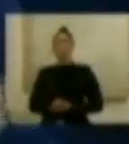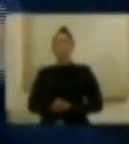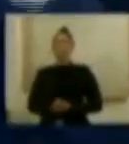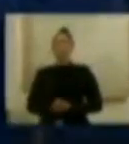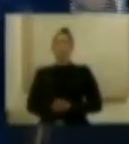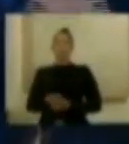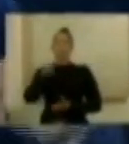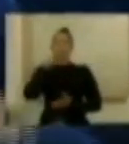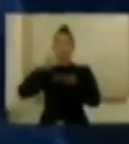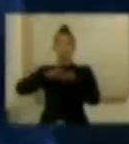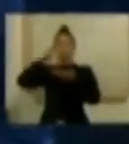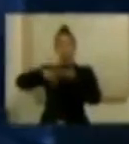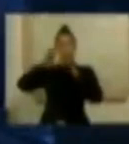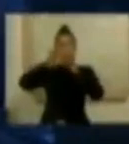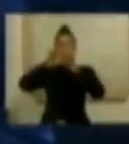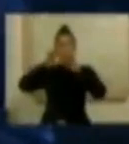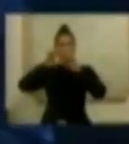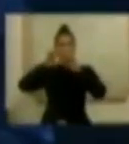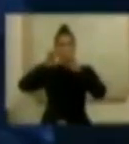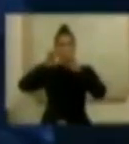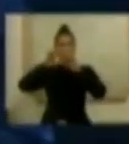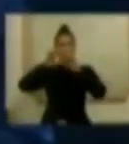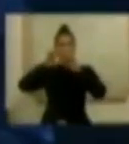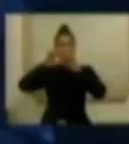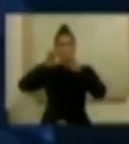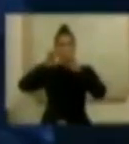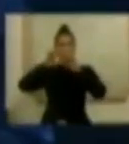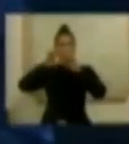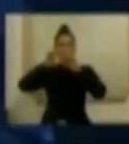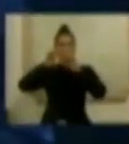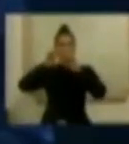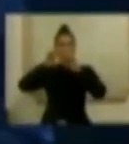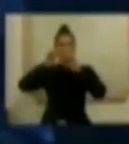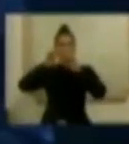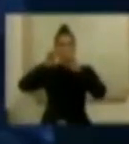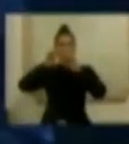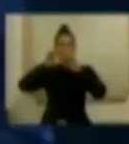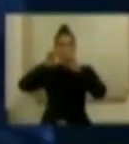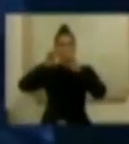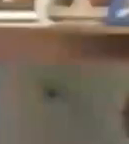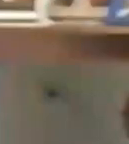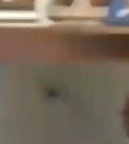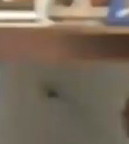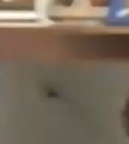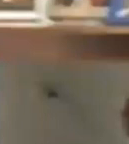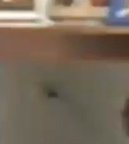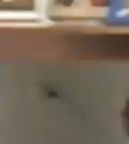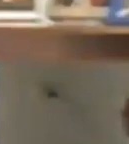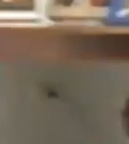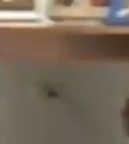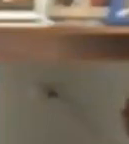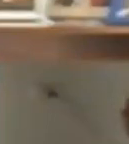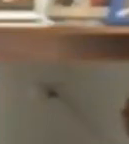rompan con las aglomeraciones. Y si hay que meter preso, señores, vamos a meter preso. Mano dura. Porque si no, esto se va a